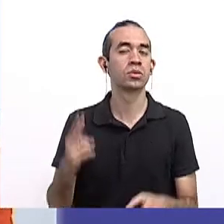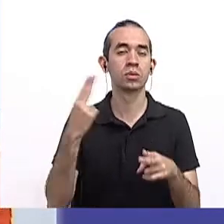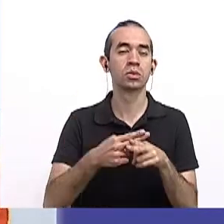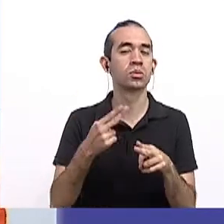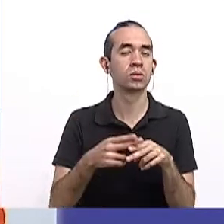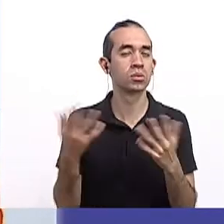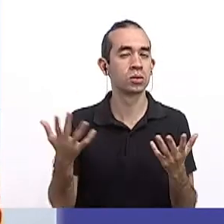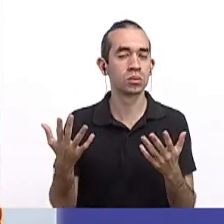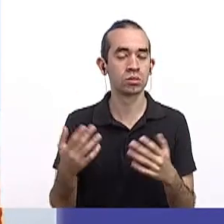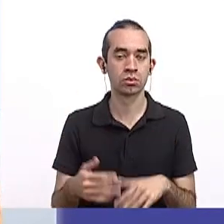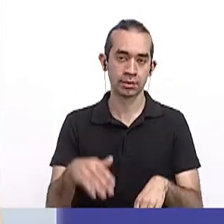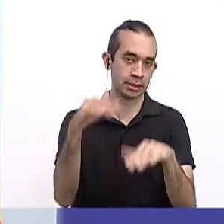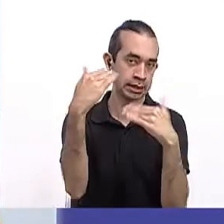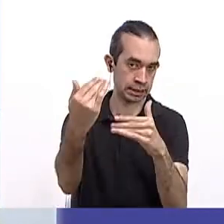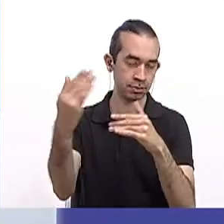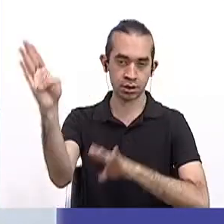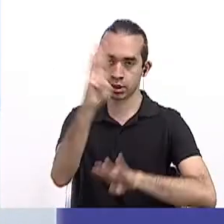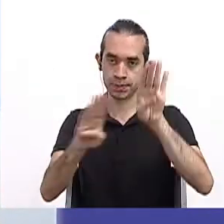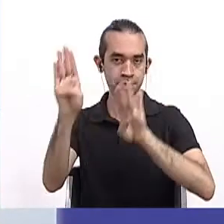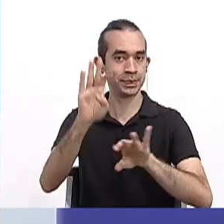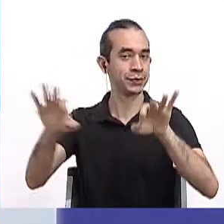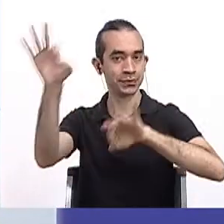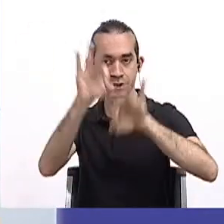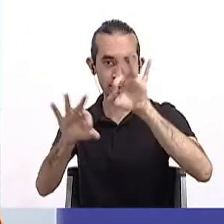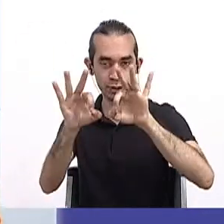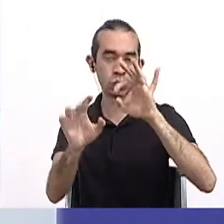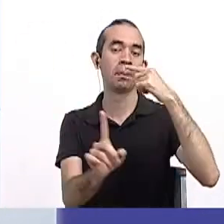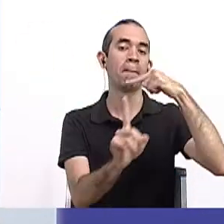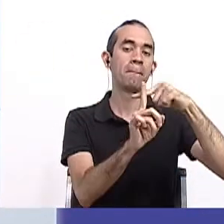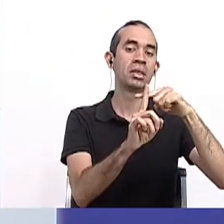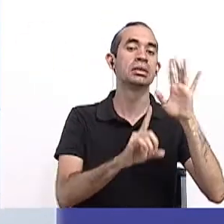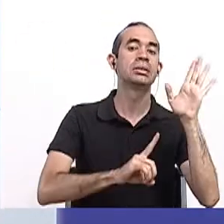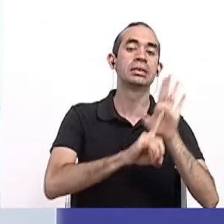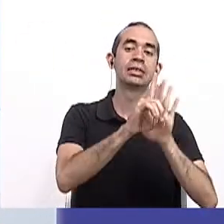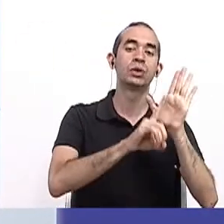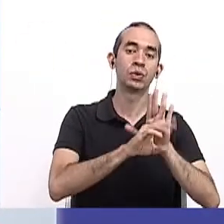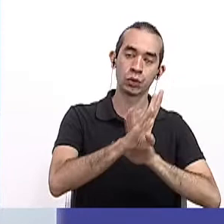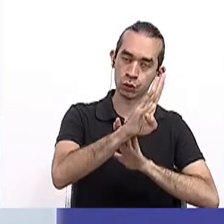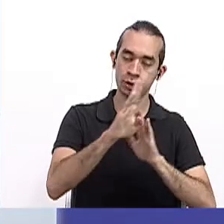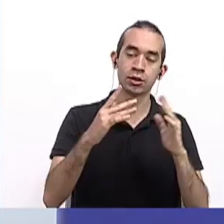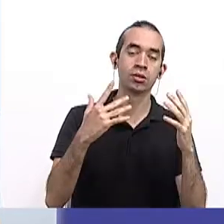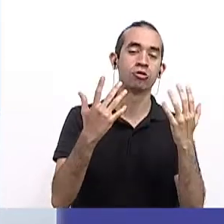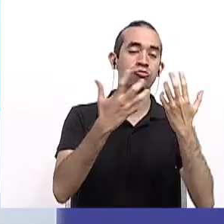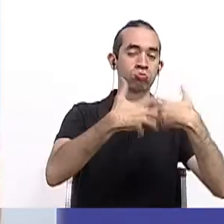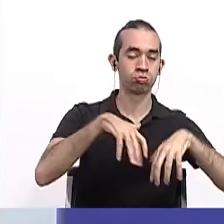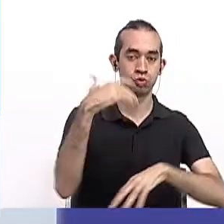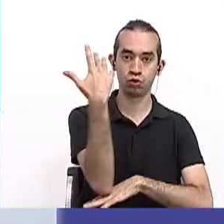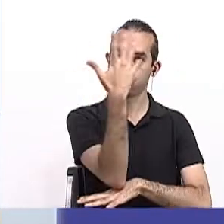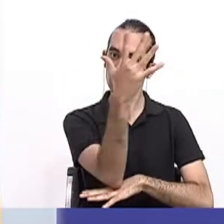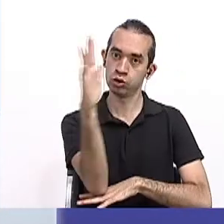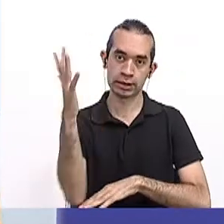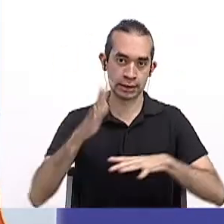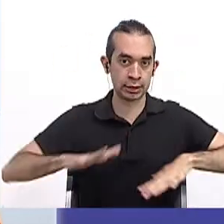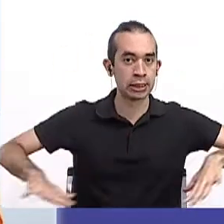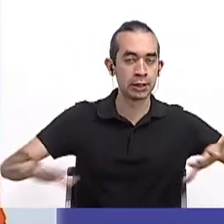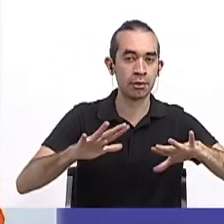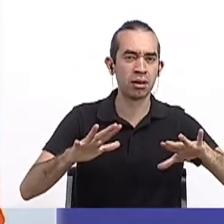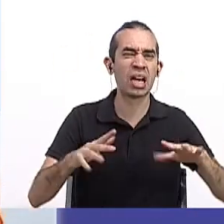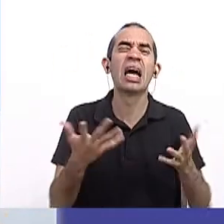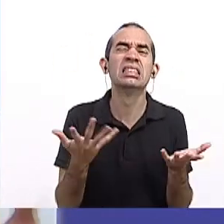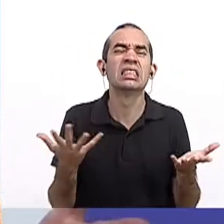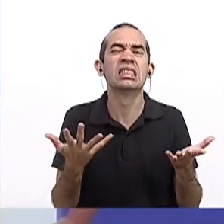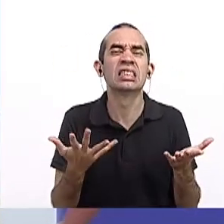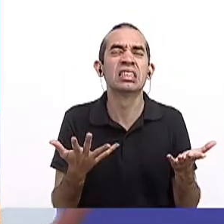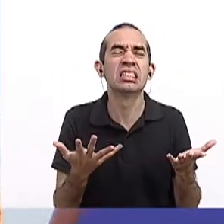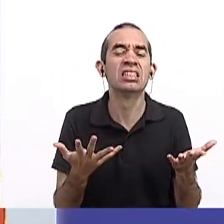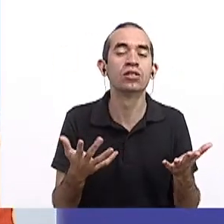nombre Límites biofísicos y desarrollo sostenible. ¿Qué es el desarrollo sostenible? ¿Podrían escribir ahí en sus cuadernos